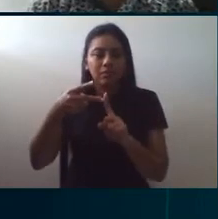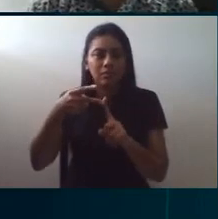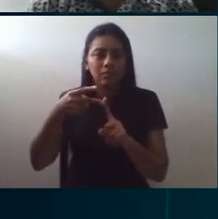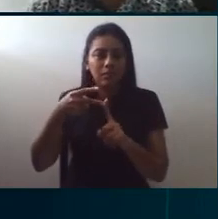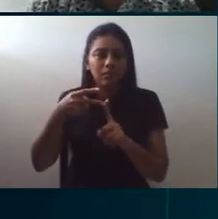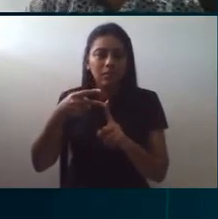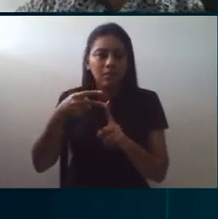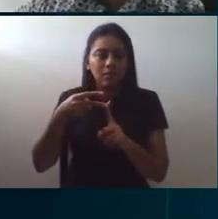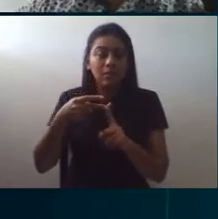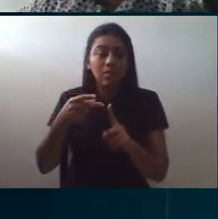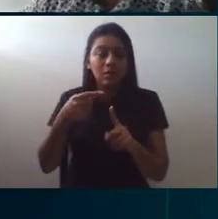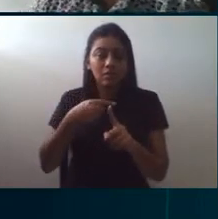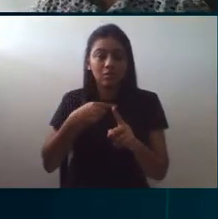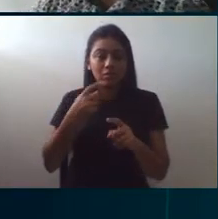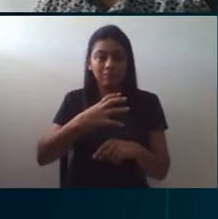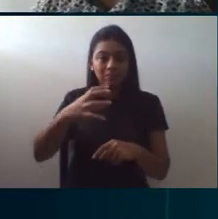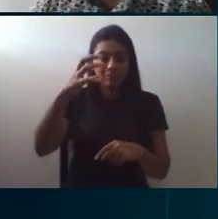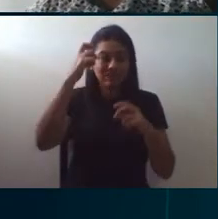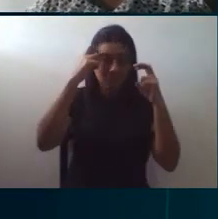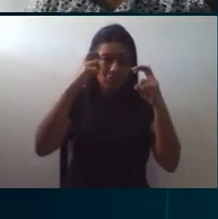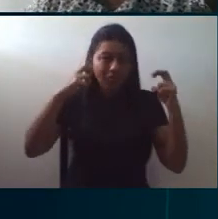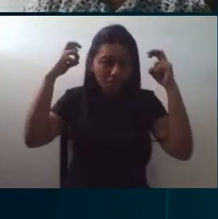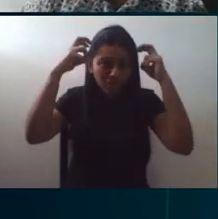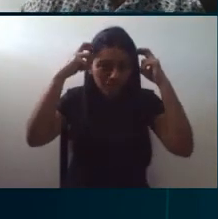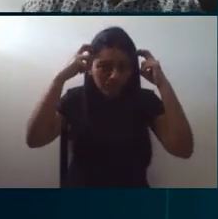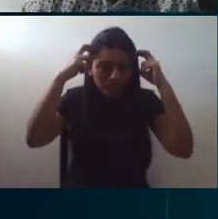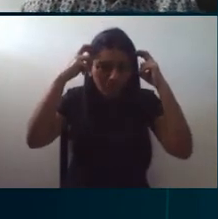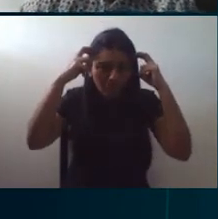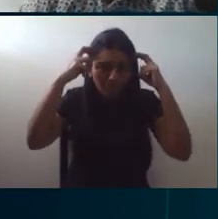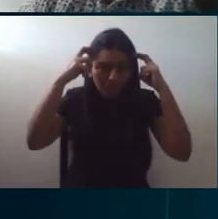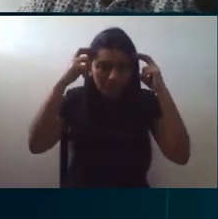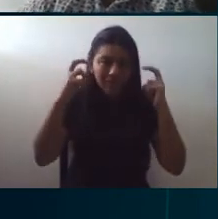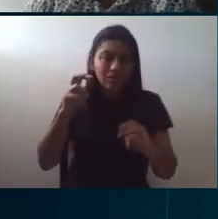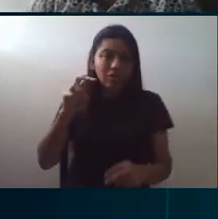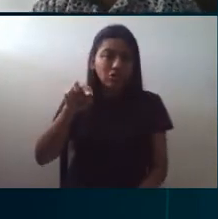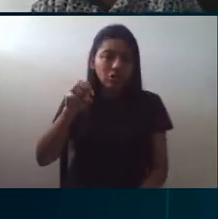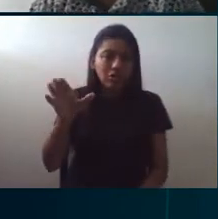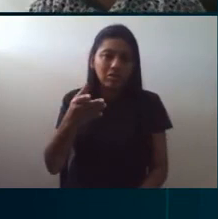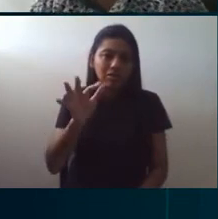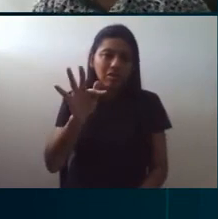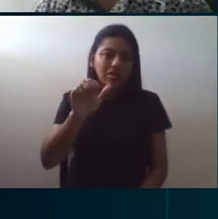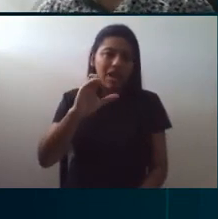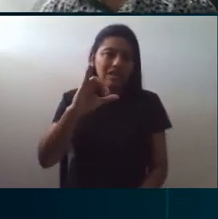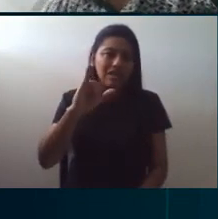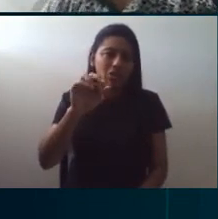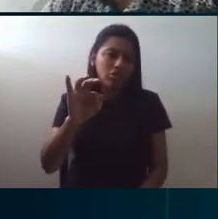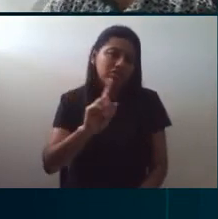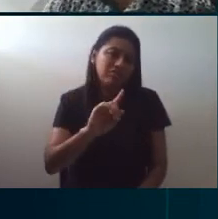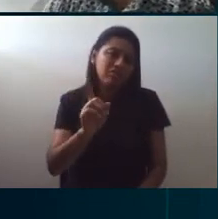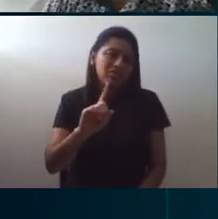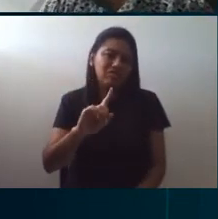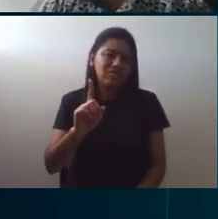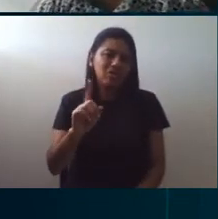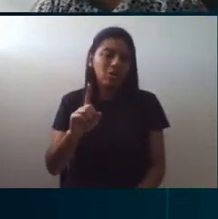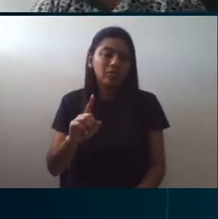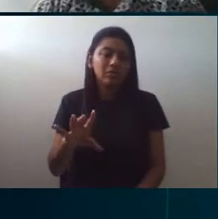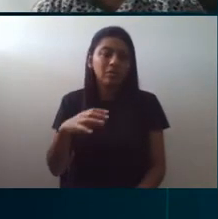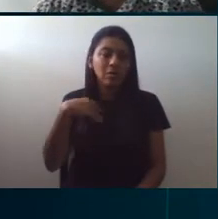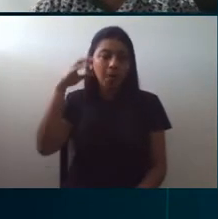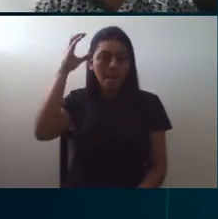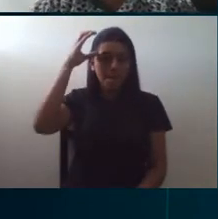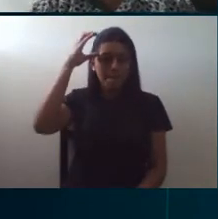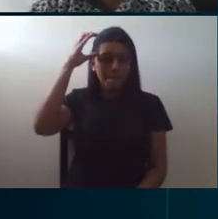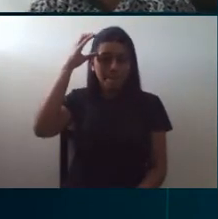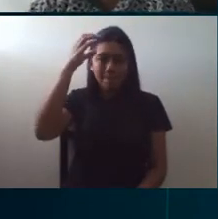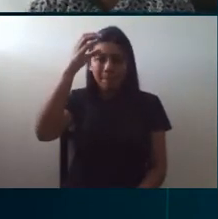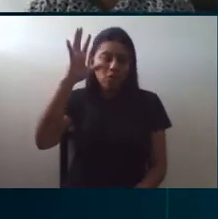del conocimiento no tácito. Aquí de pronto vamos a hacer una corrección, es el explícito. El tácito, recuerden que es ese que no se puede transmitir ni se puede documentar.